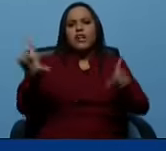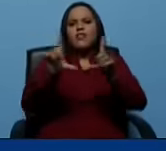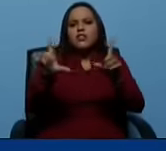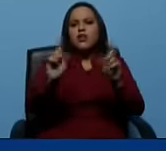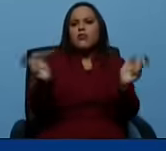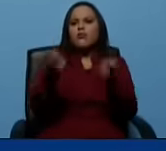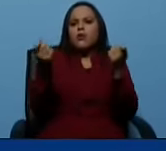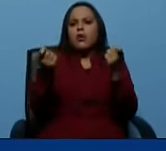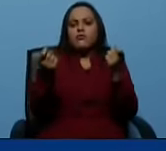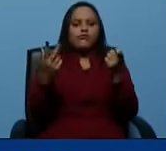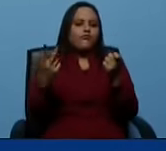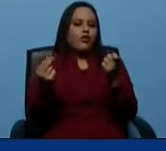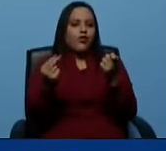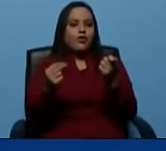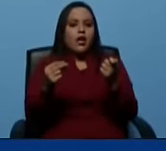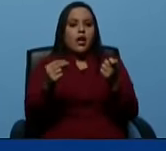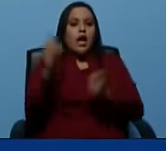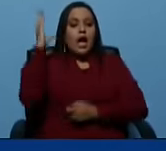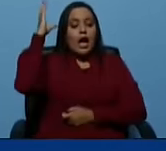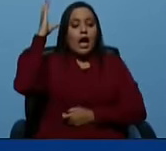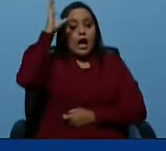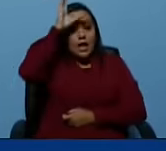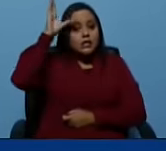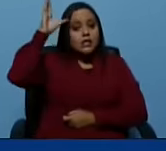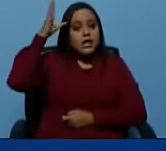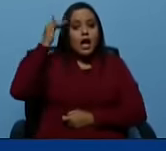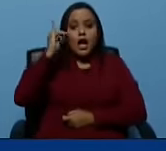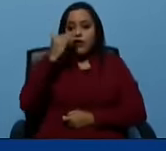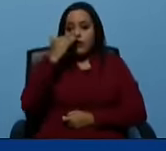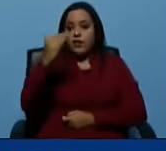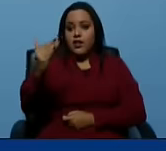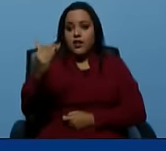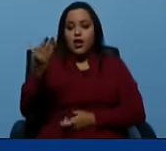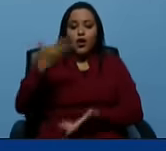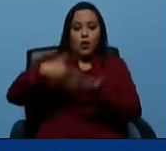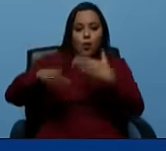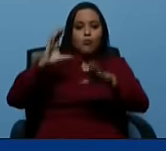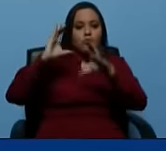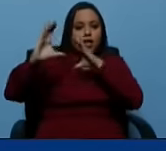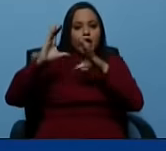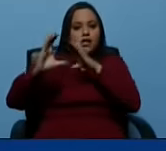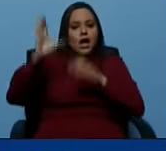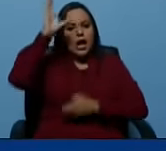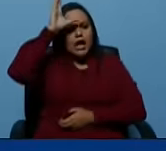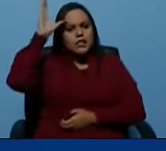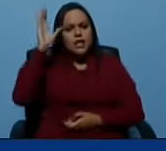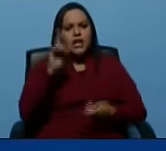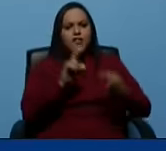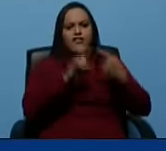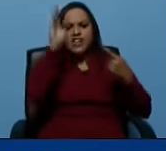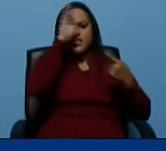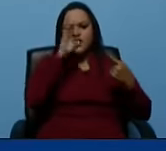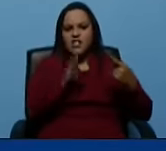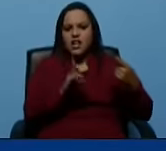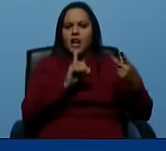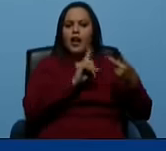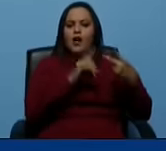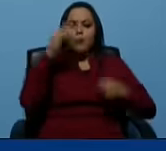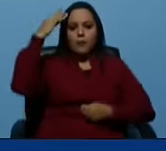Y nuestro canciller está en comunicación con los cancilleres de Brasil, México y Colombia.